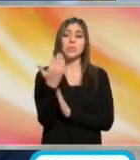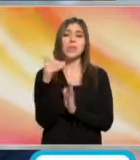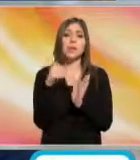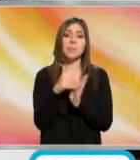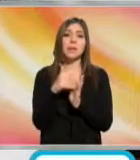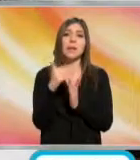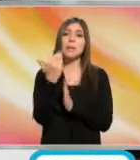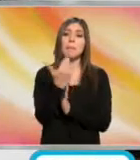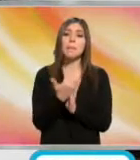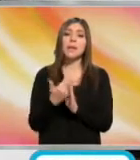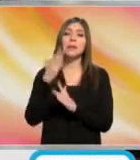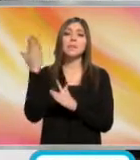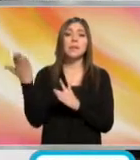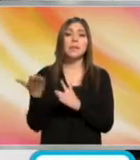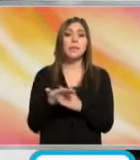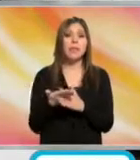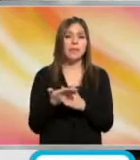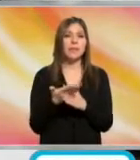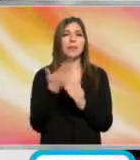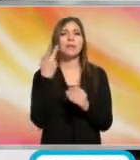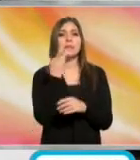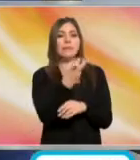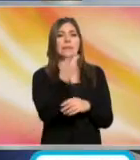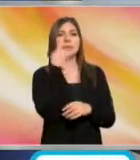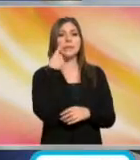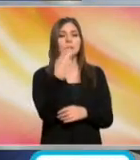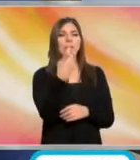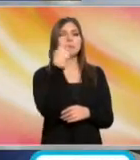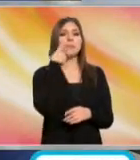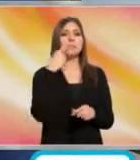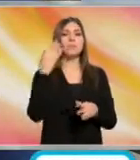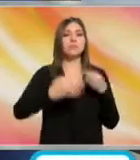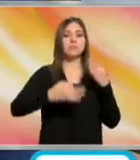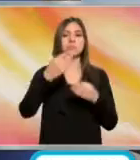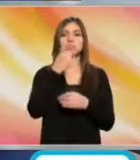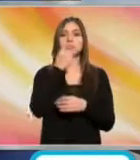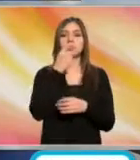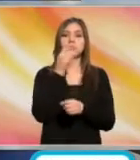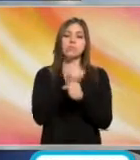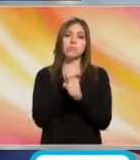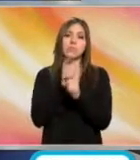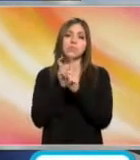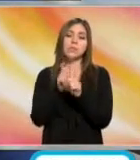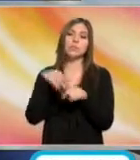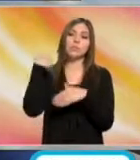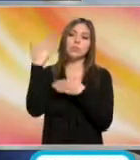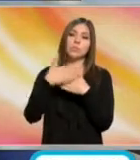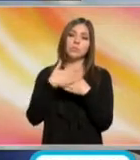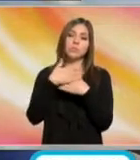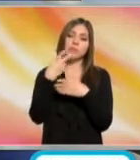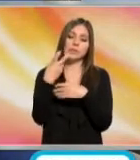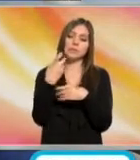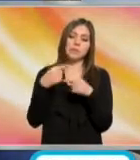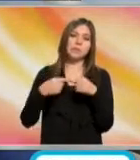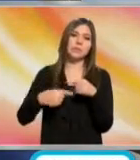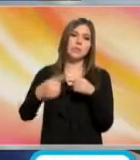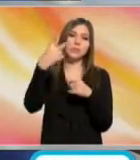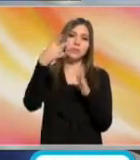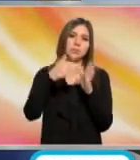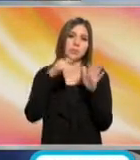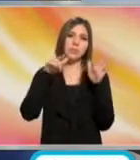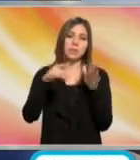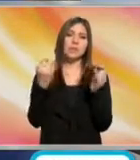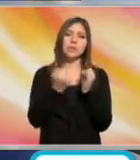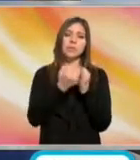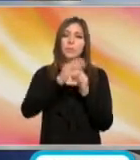La mitad, ¿no? Así es, claro, menos de la mitad. Y esto va a ser para este ejercicio fiscal. Así es, suponer, para ¿no? el 2017. Y también se mantiene la prohibición